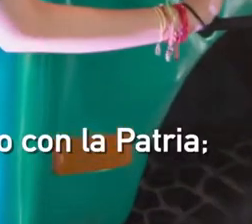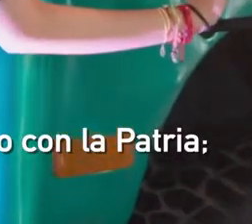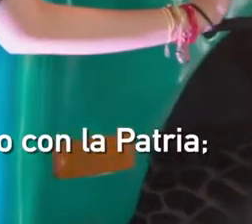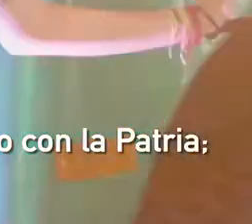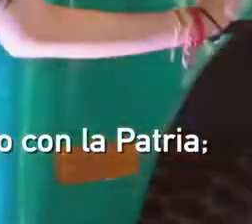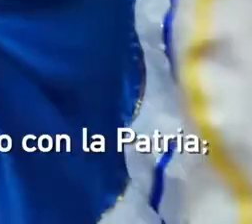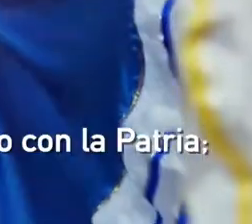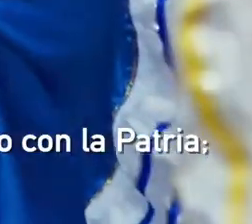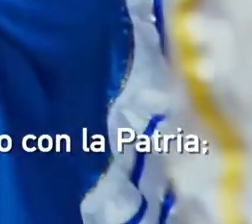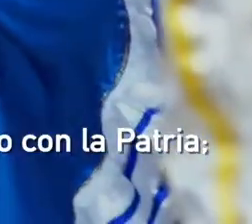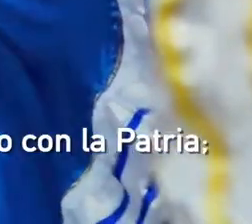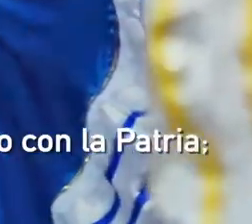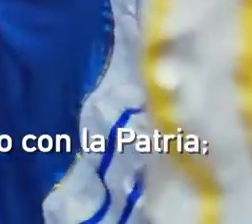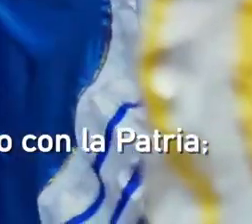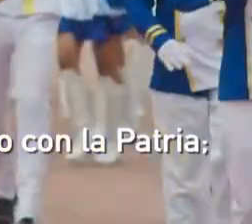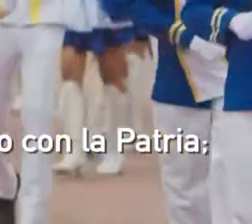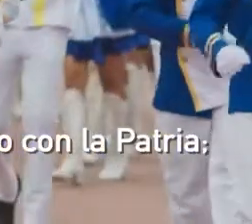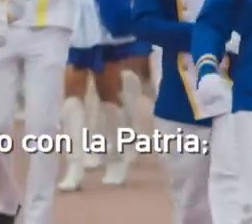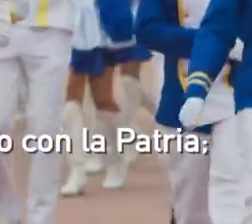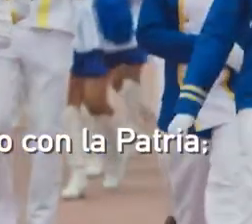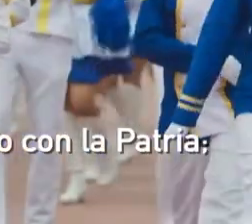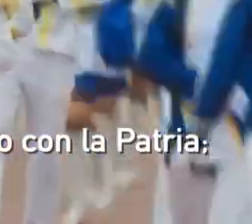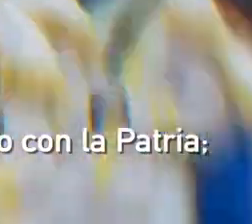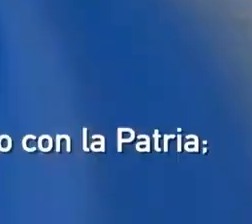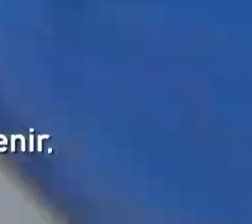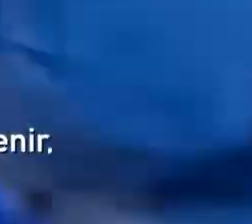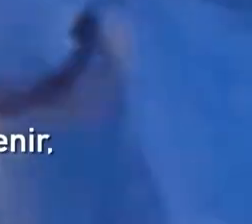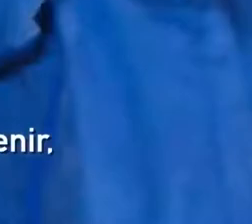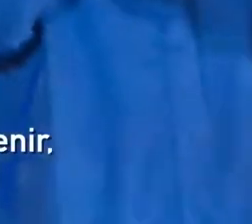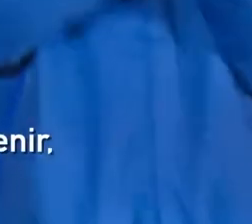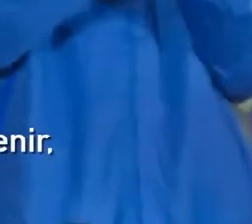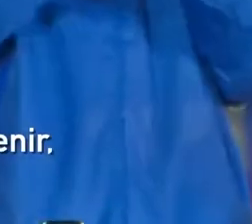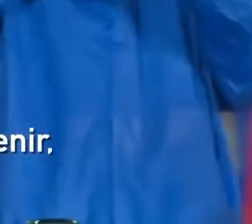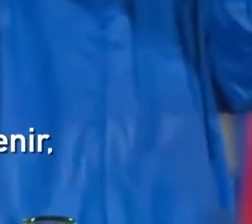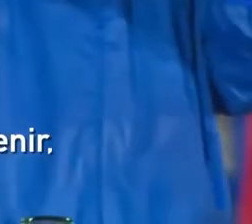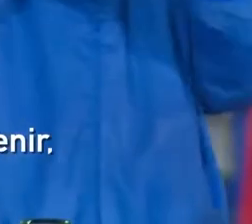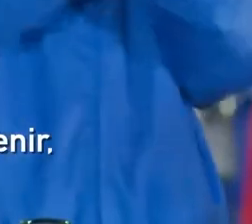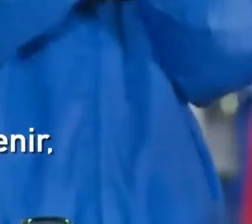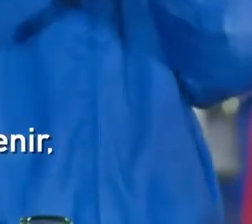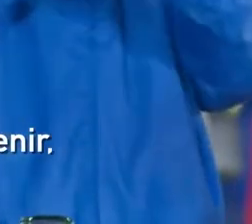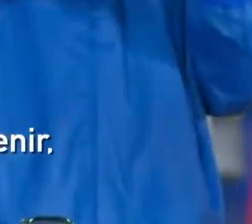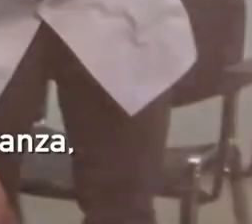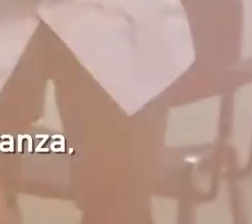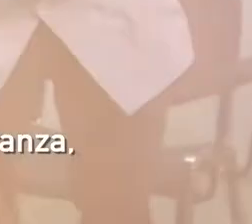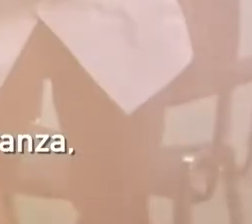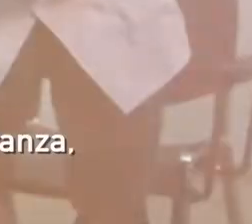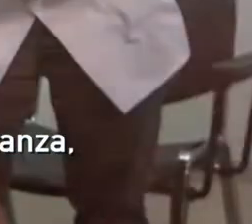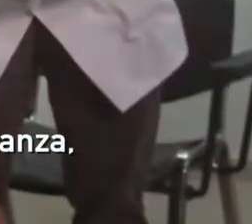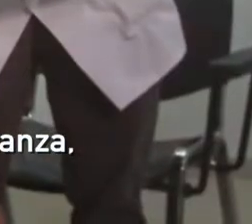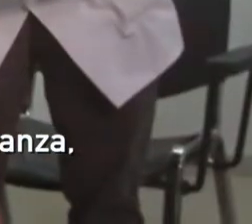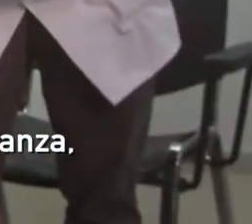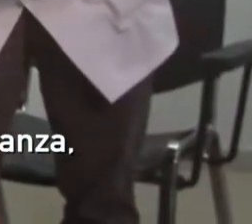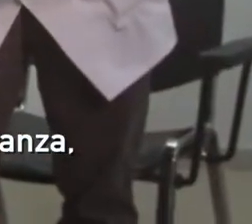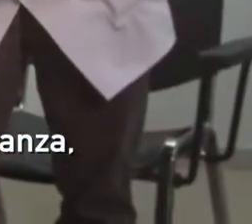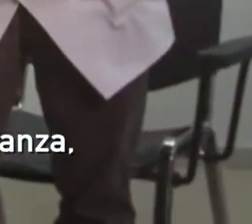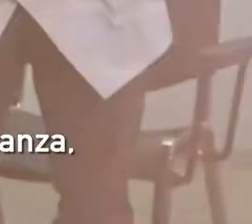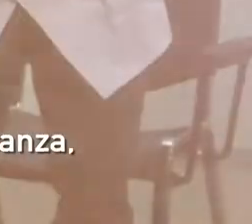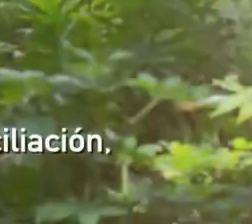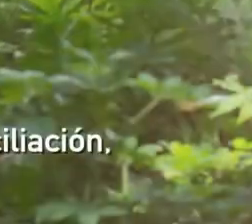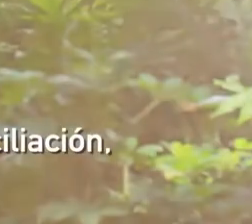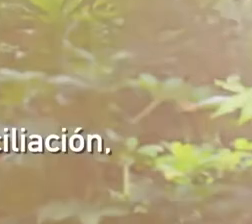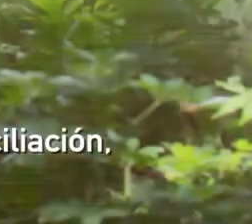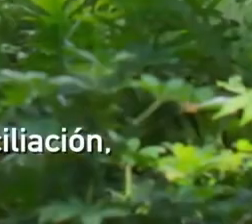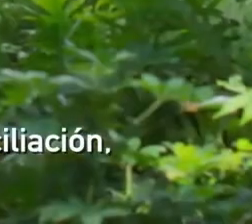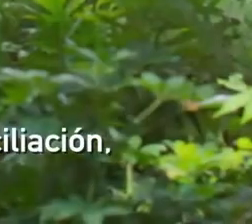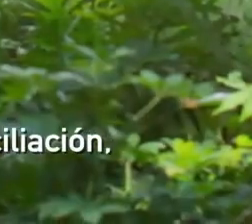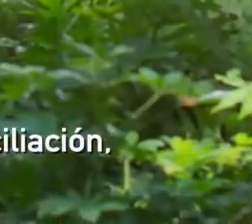acrecentado nuestro compromiso con la patria compromiso de paz y porvenir compromiso de vida y esperanza